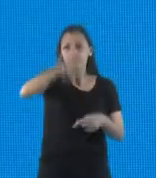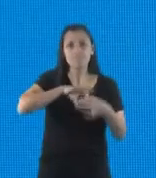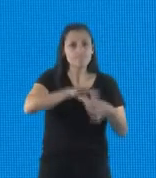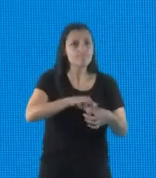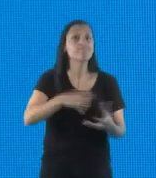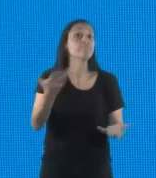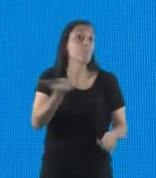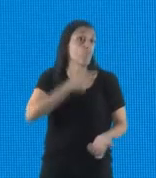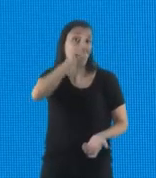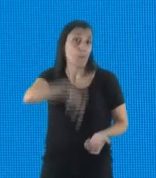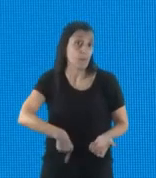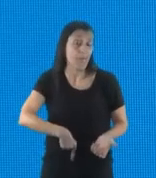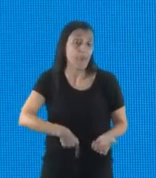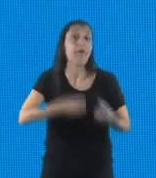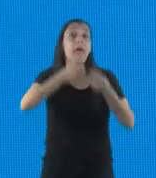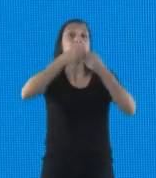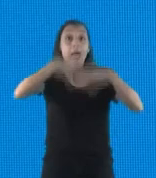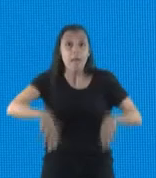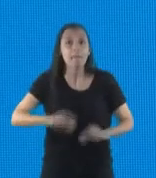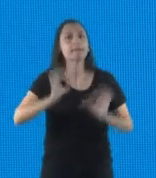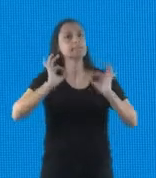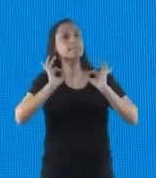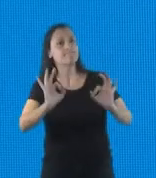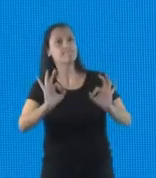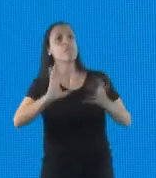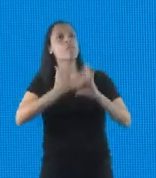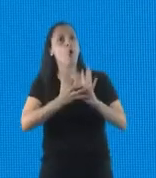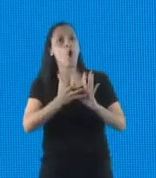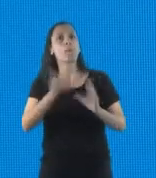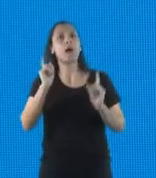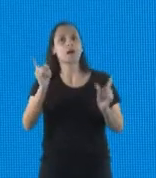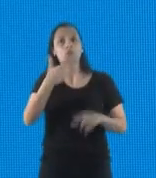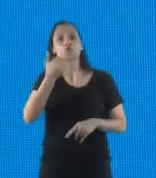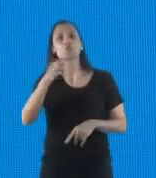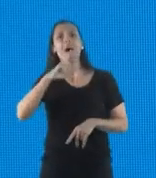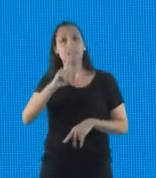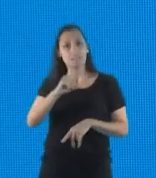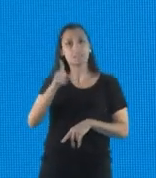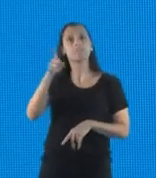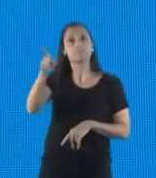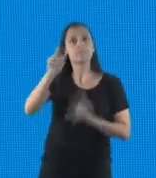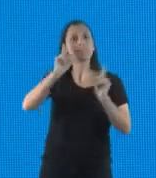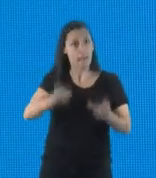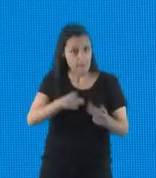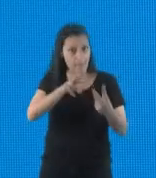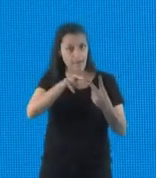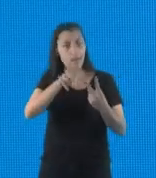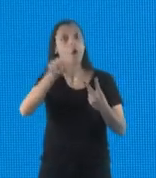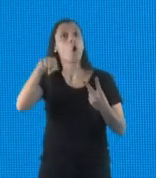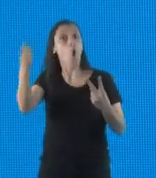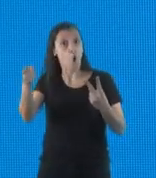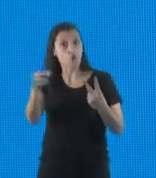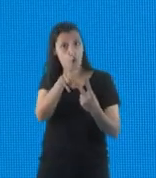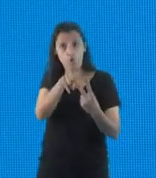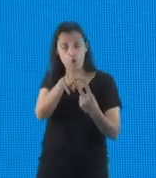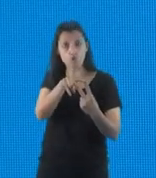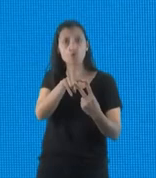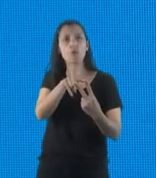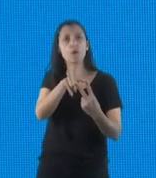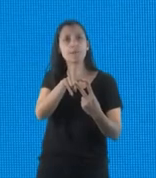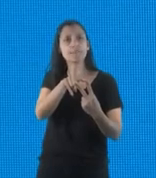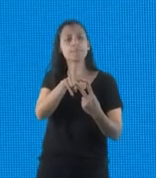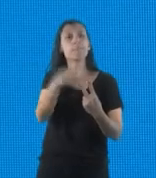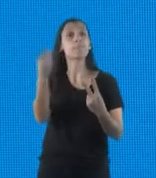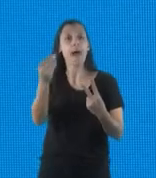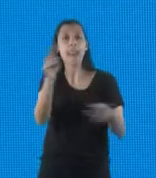de la utilización, de la buena utilización de ese swap o también de la utilización de ese swap a los efectos